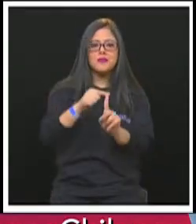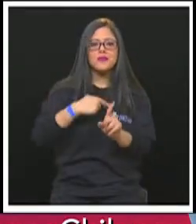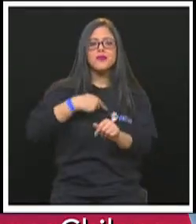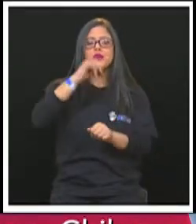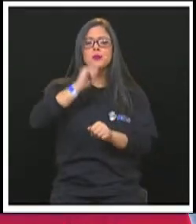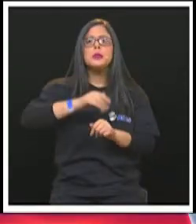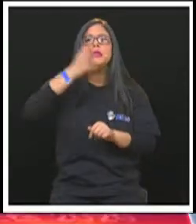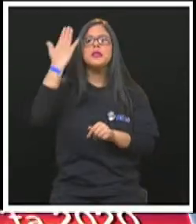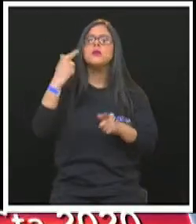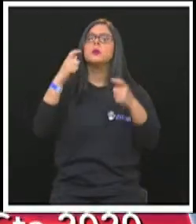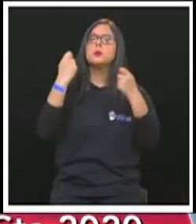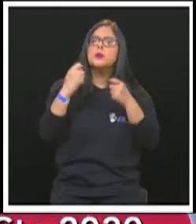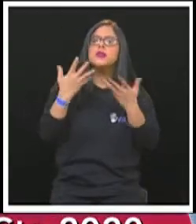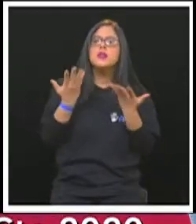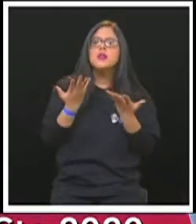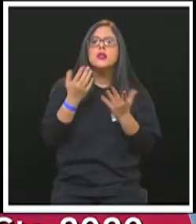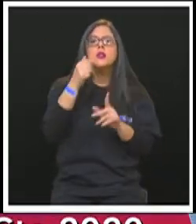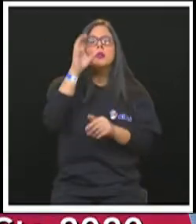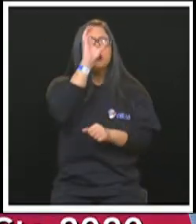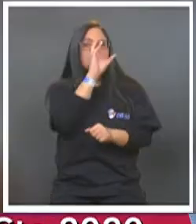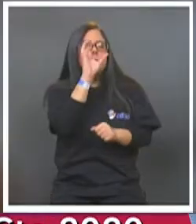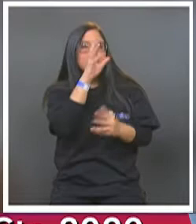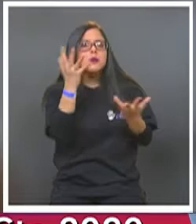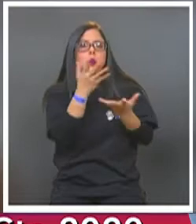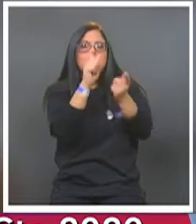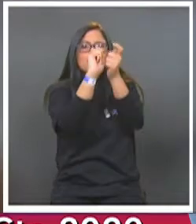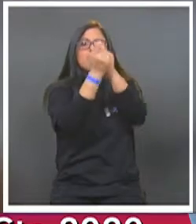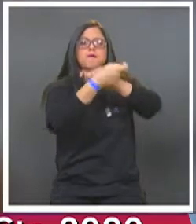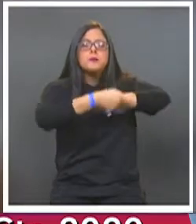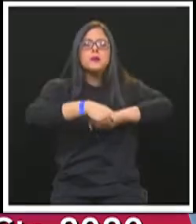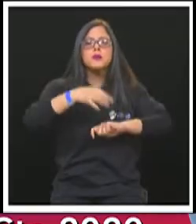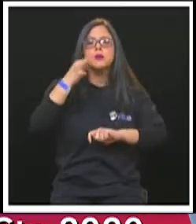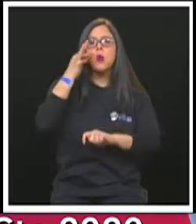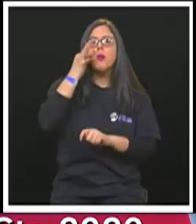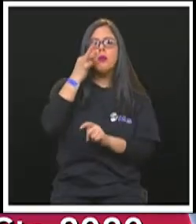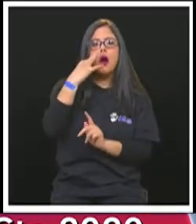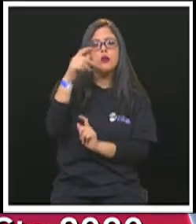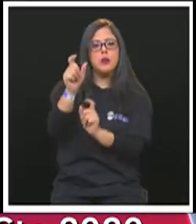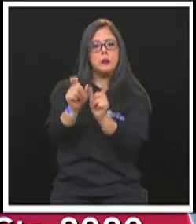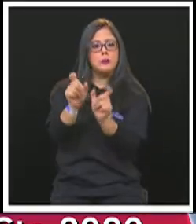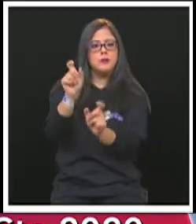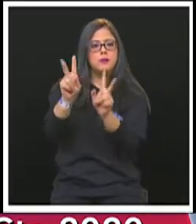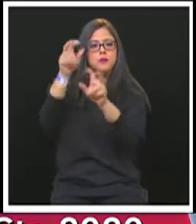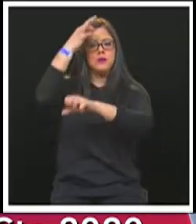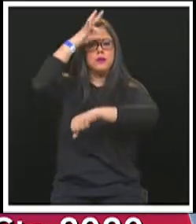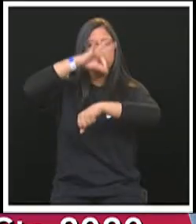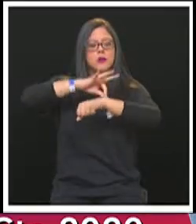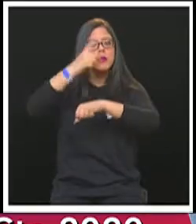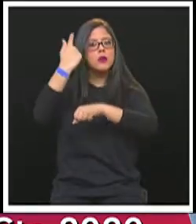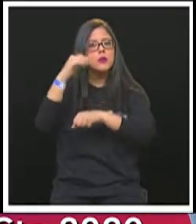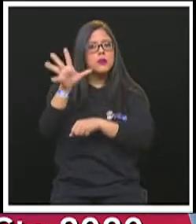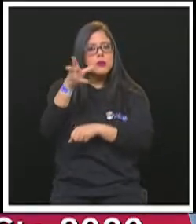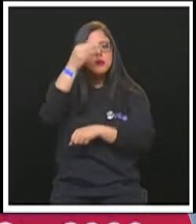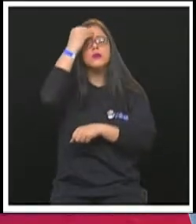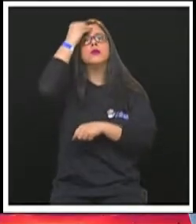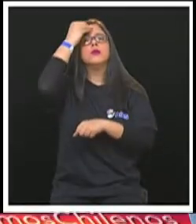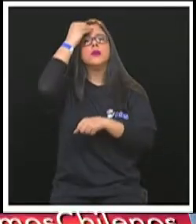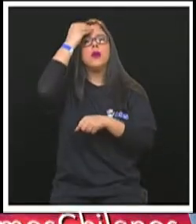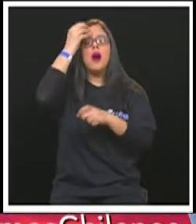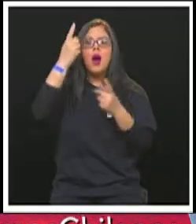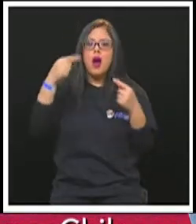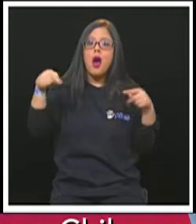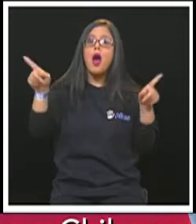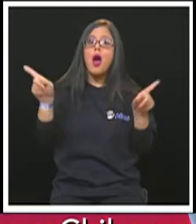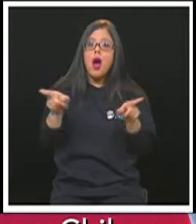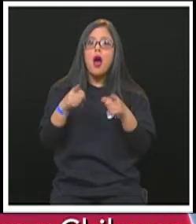había estado tratando de buscar aspectos en cómo humanizar la medicina. Me di cuenta que la música tenía mucho que